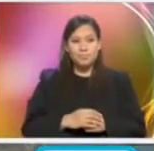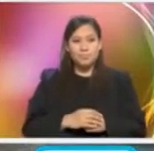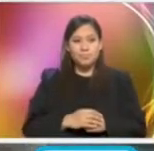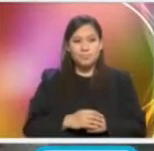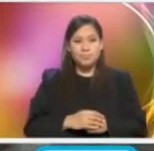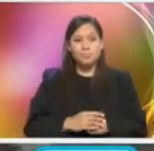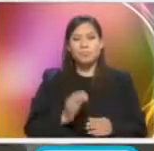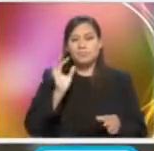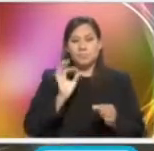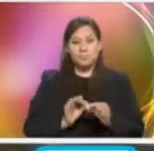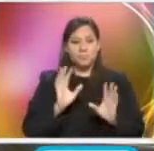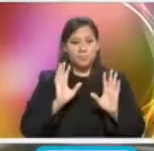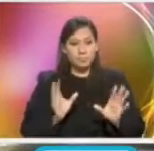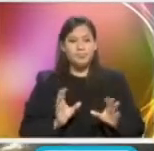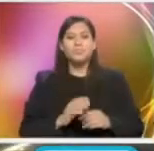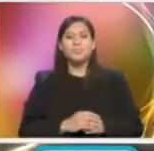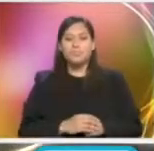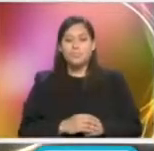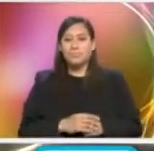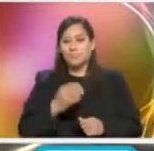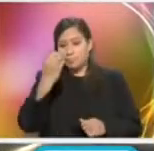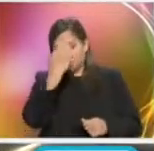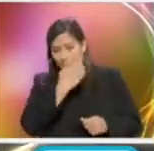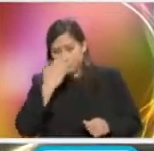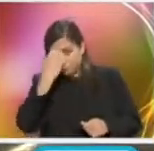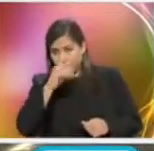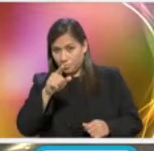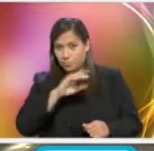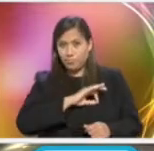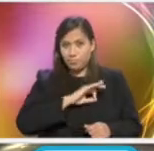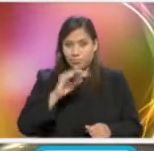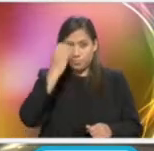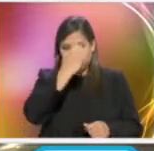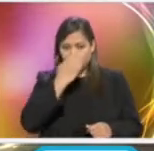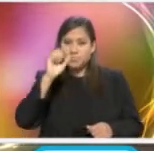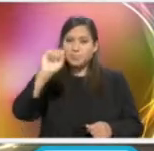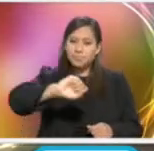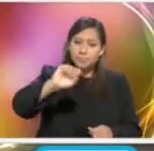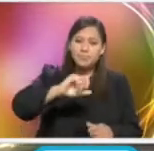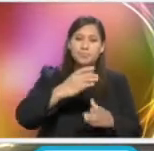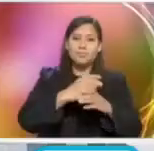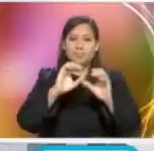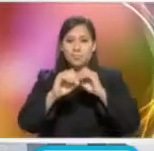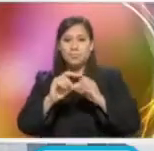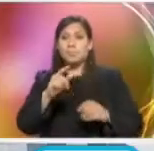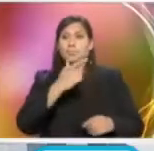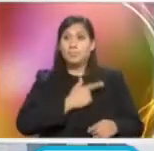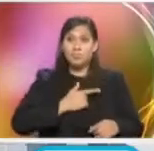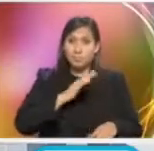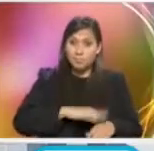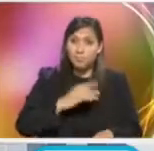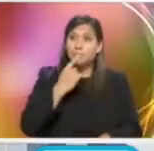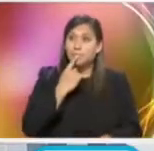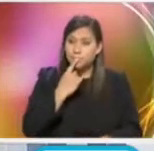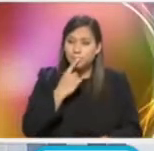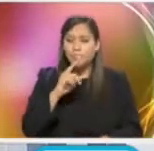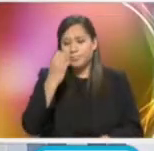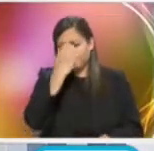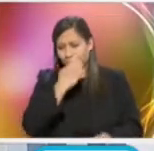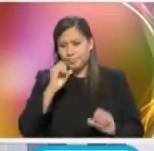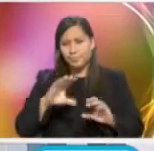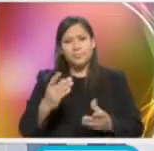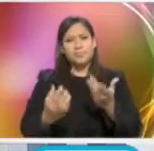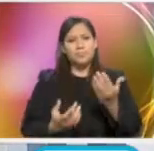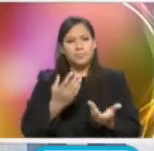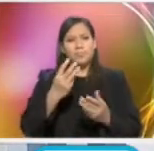Ahí está. Ok, ahí lo vamos Muy dejando. bien. Chéquenle, aquí es donde pueden checar de sal, pimienta, si necesitan un poco más de sazón. Que lo checan, lo dejan que hierva